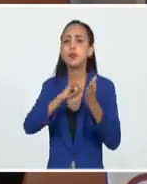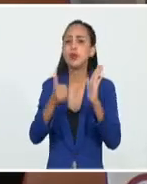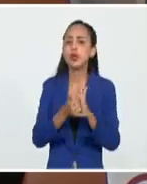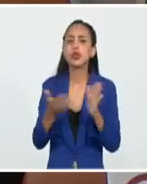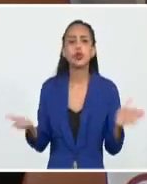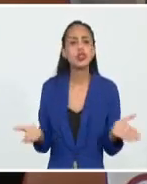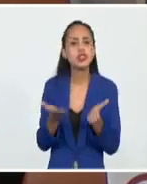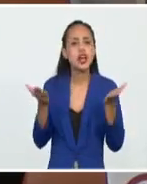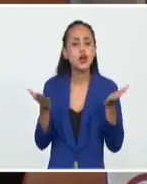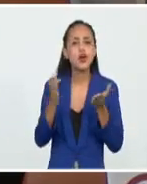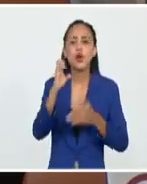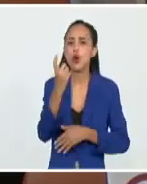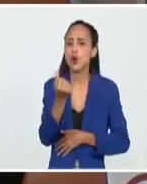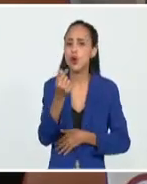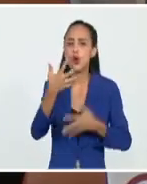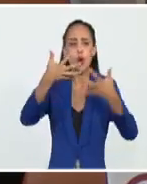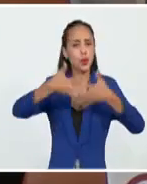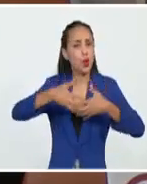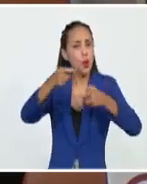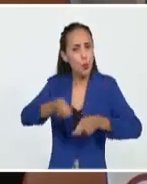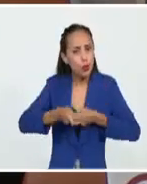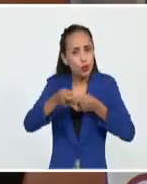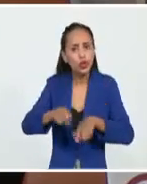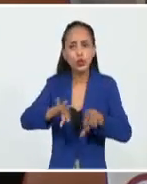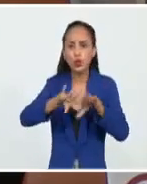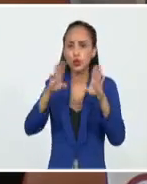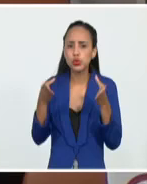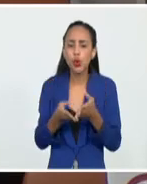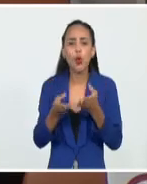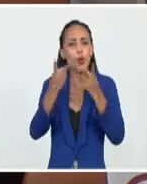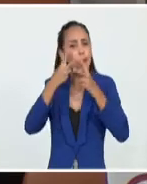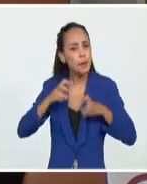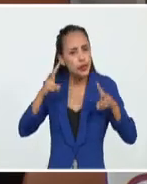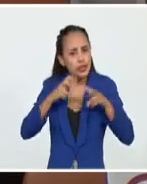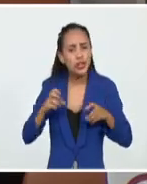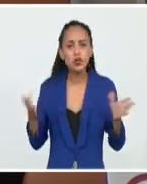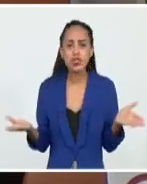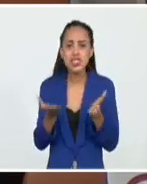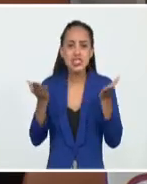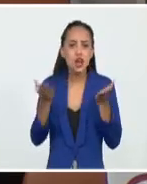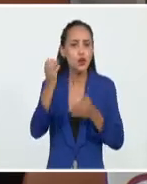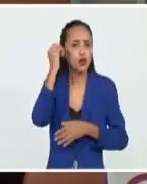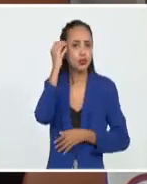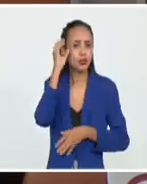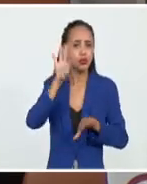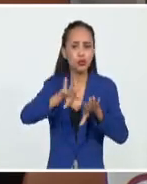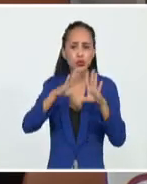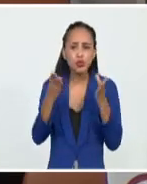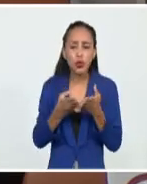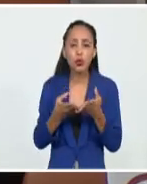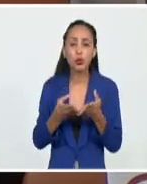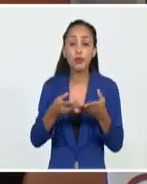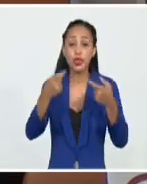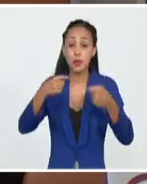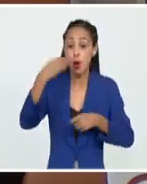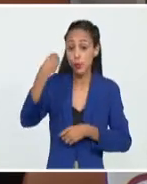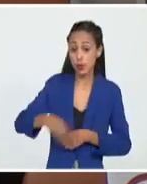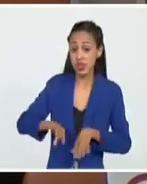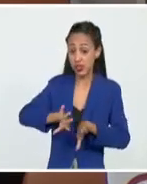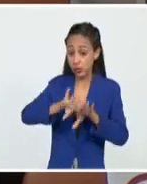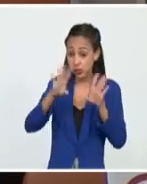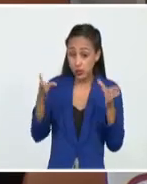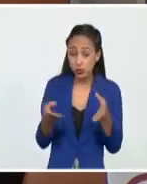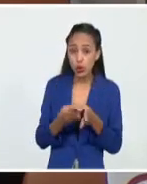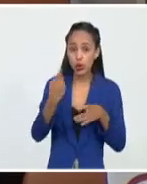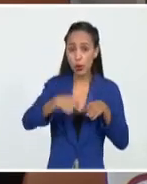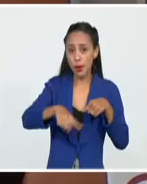productivo, socioculturales, ambientales, institucionales, de investigación, desarrollo e innovación. Aprovechar y movilizar todos aquellos recursos